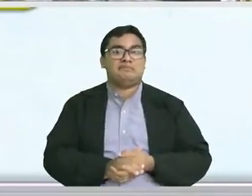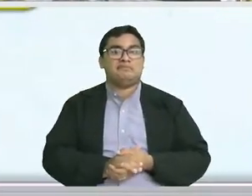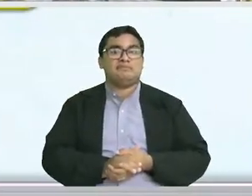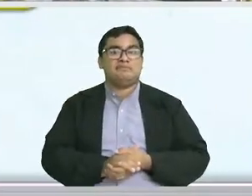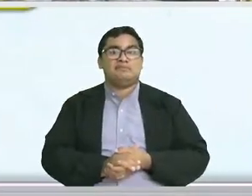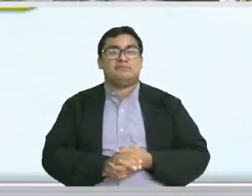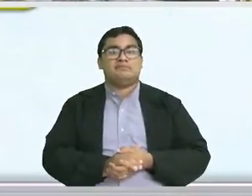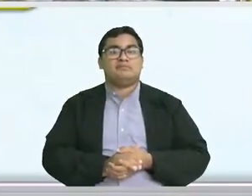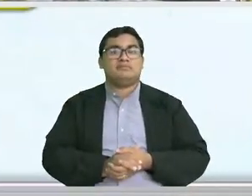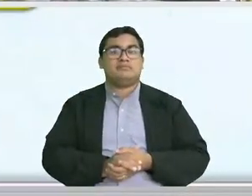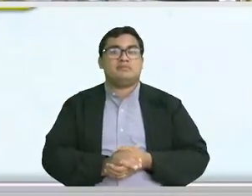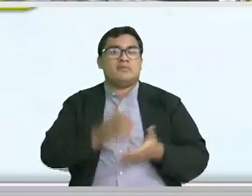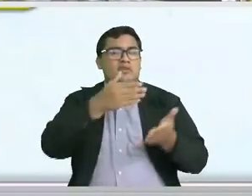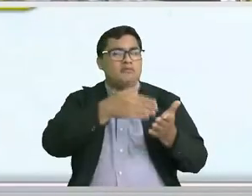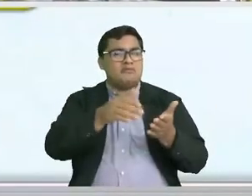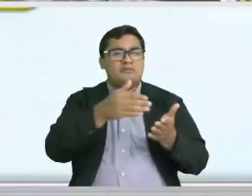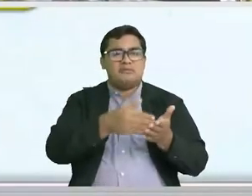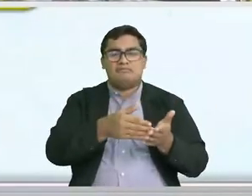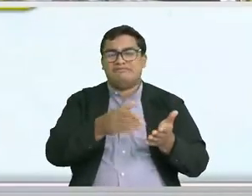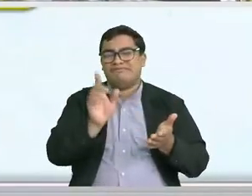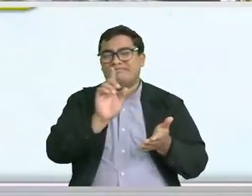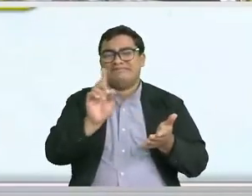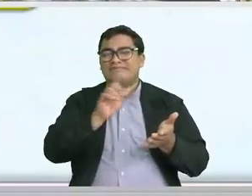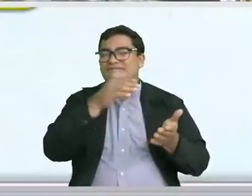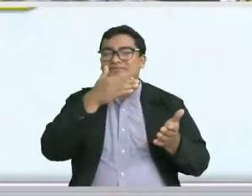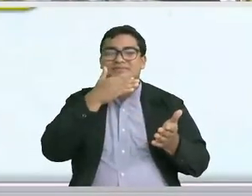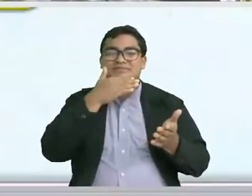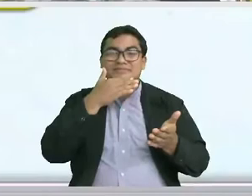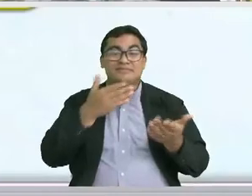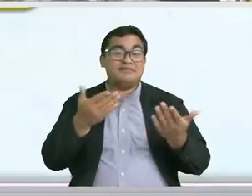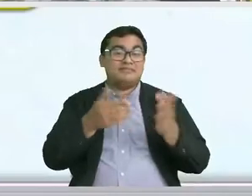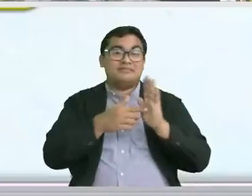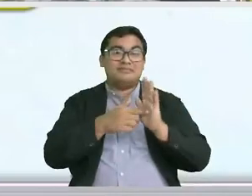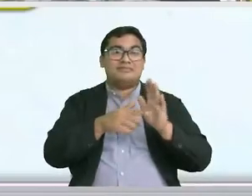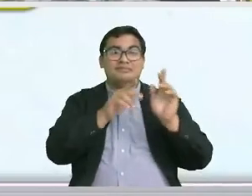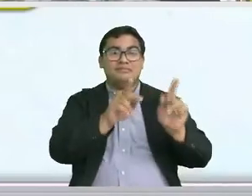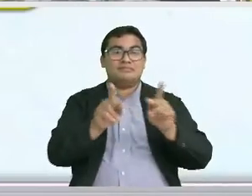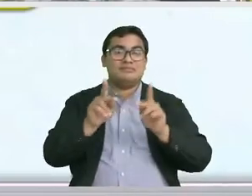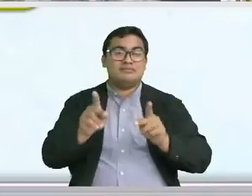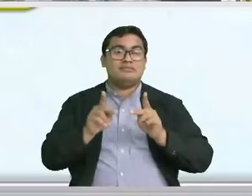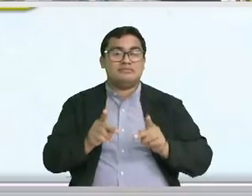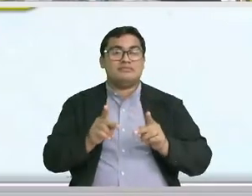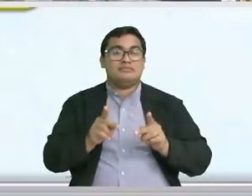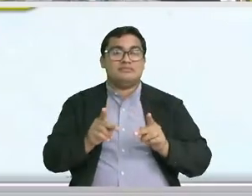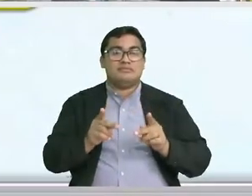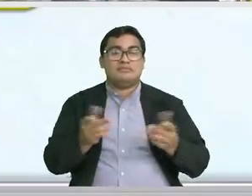Entonces, no es tan simple. Estas personas quizás un poco se ven